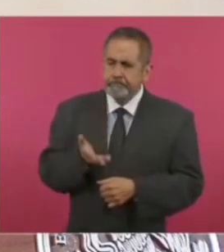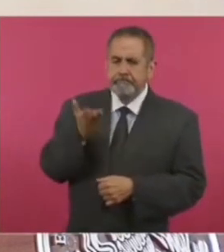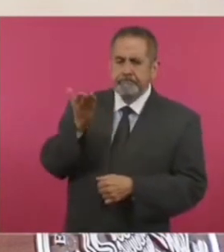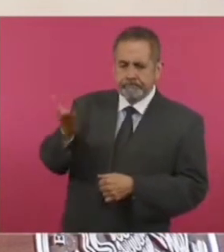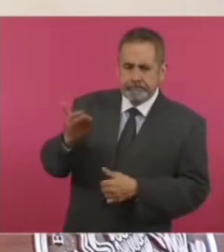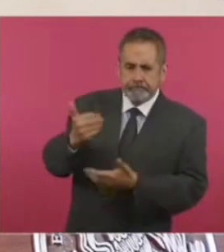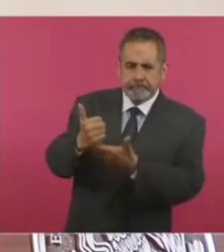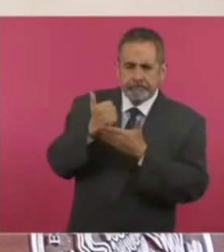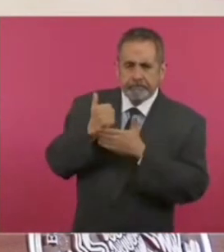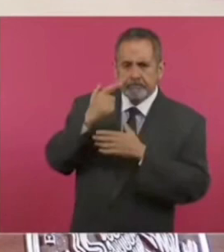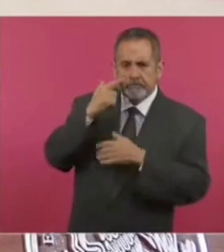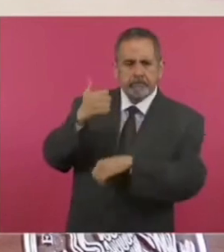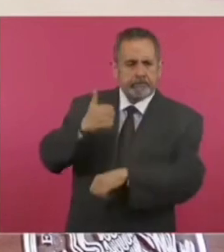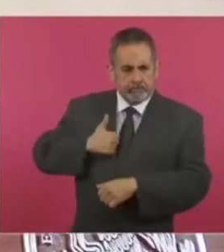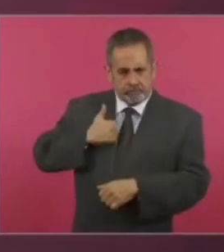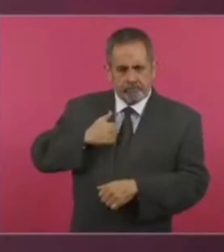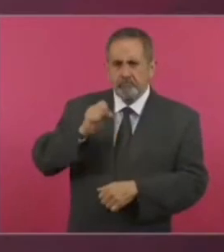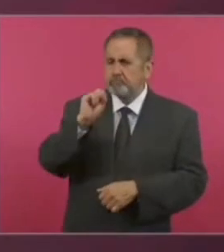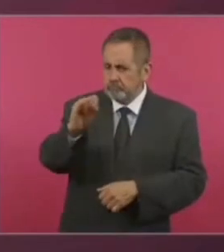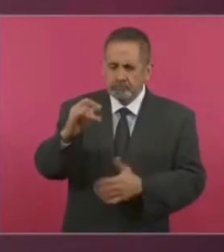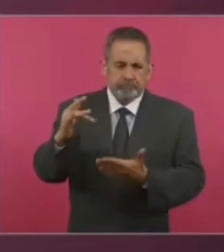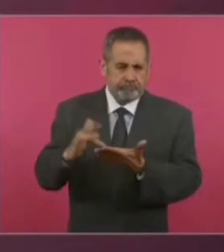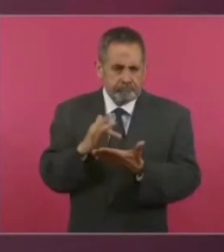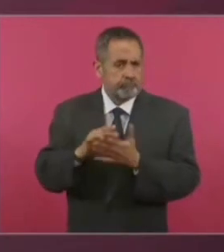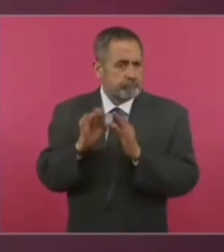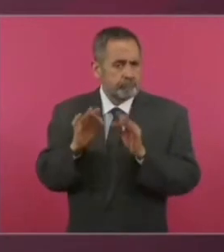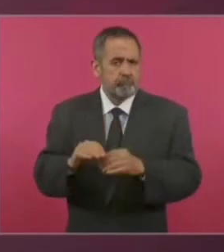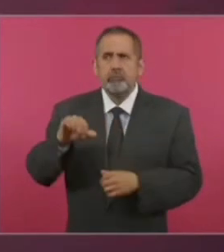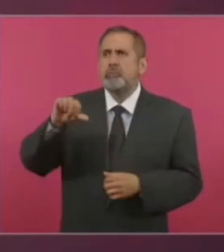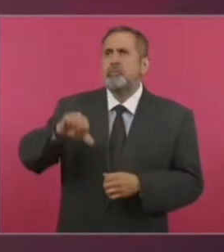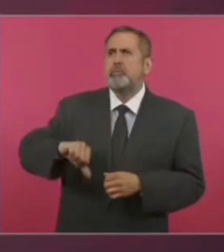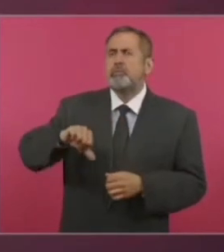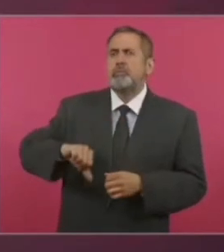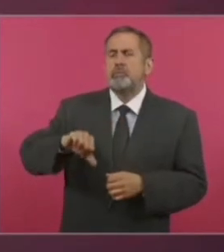pidiendo el apoyo y nos están ayudando en Canadá. Hoy